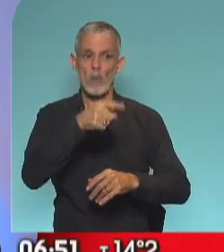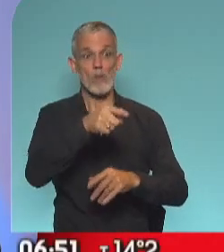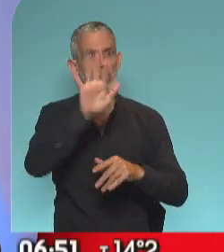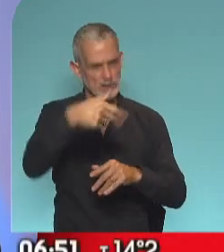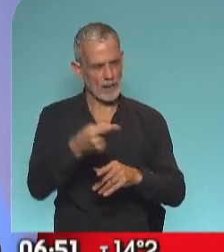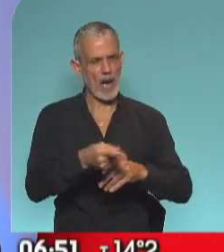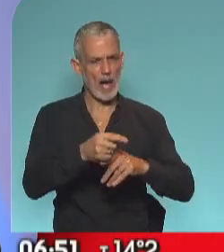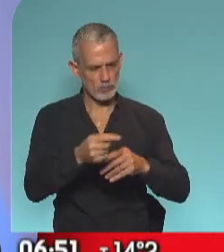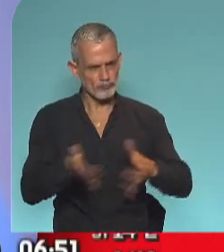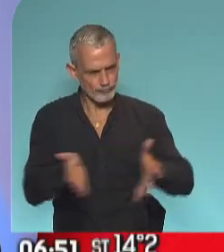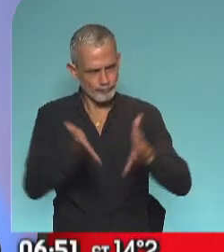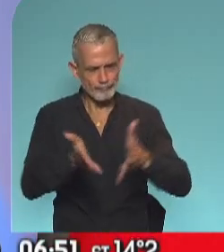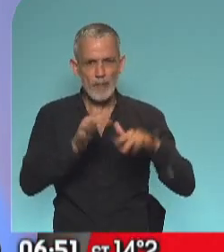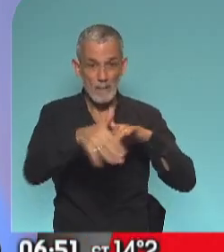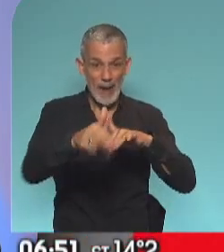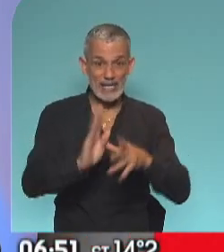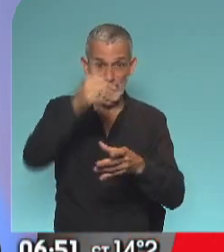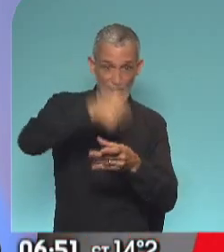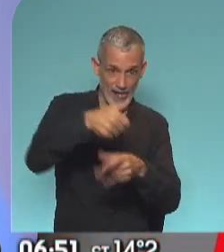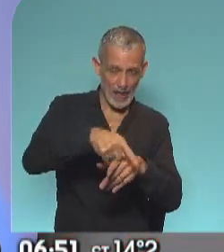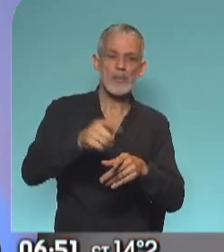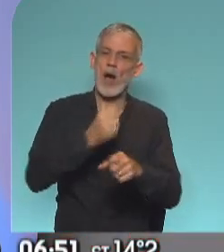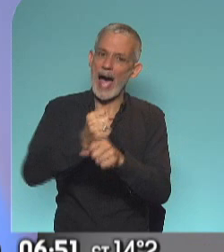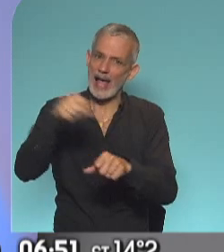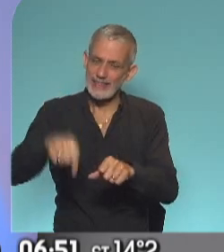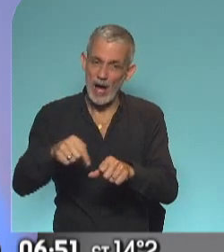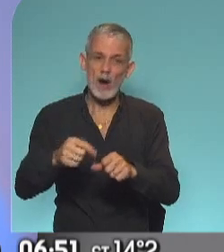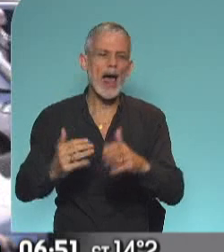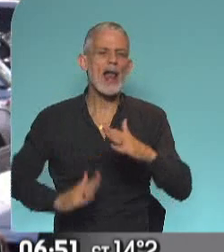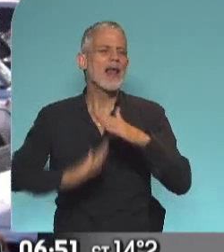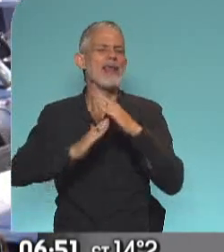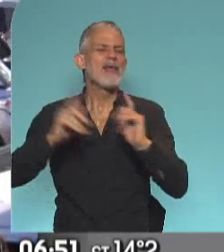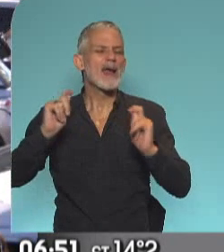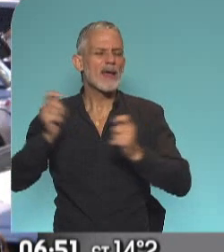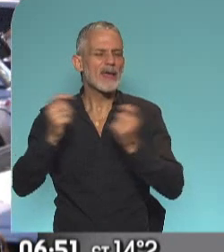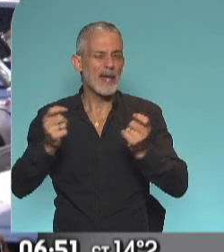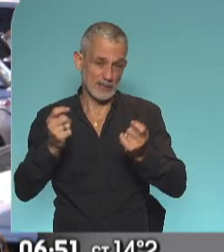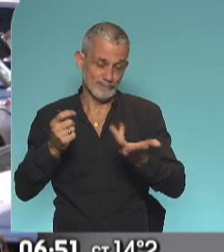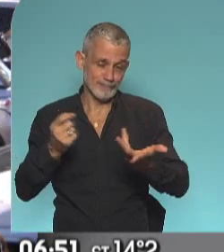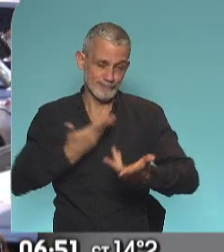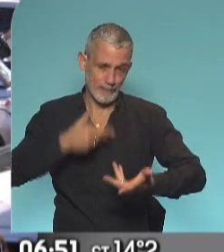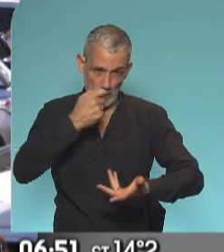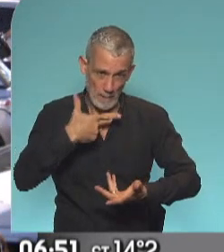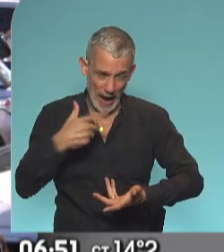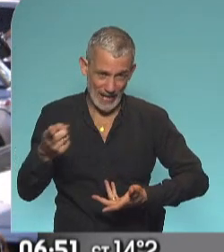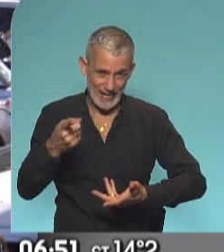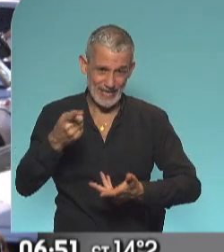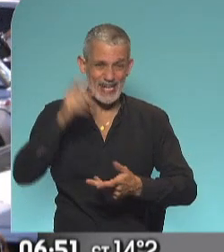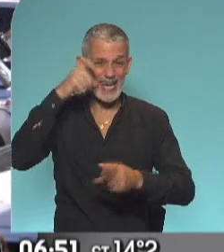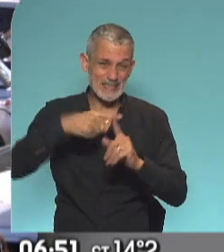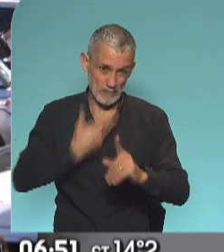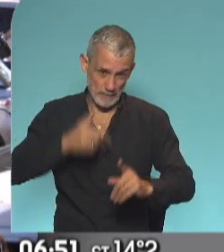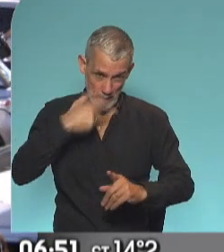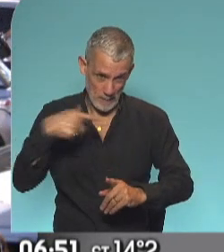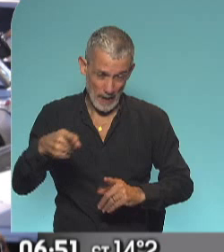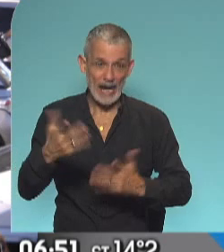convocás, participás, pero hasta ahora el líder, el conductor, sigue siendo Mauricio Macri. Eso es lo que por lo